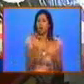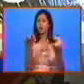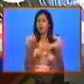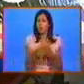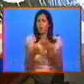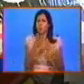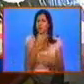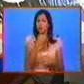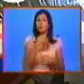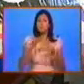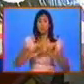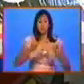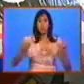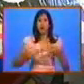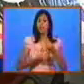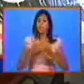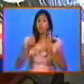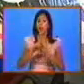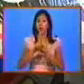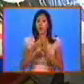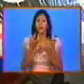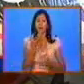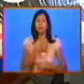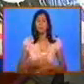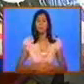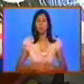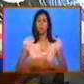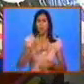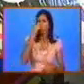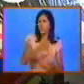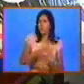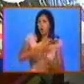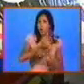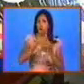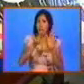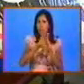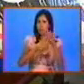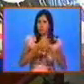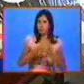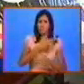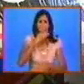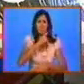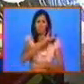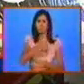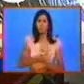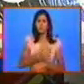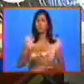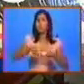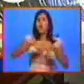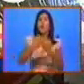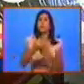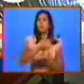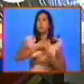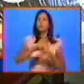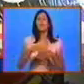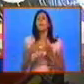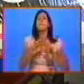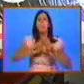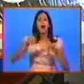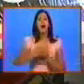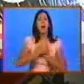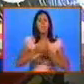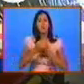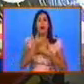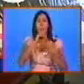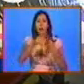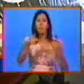mismo hacemos la ley en la forma siguiente: no la hacemos a juro, no la hacemos a la brava, no la hacemos en la violencia, la hacemos con paz, con amor,